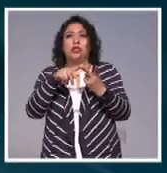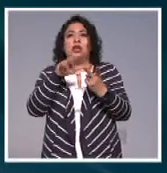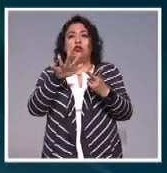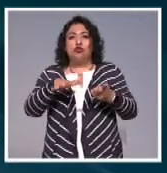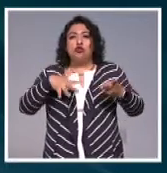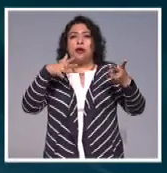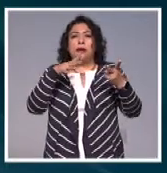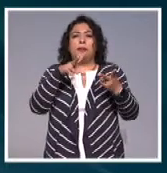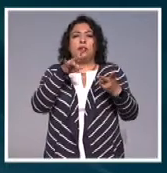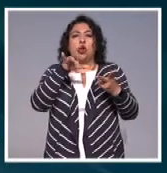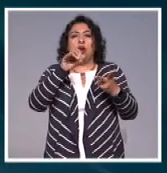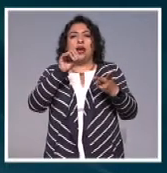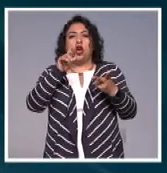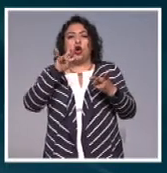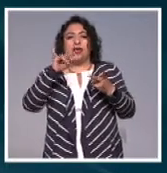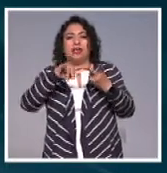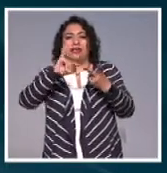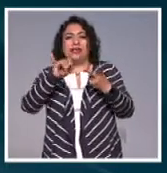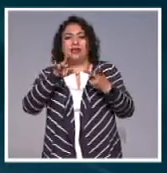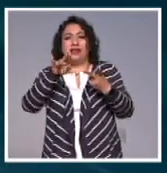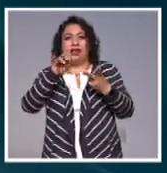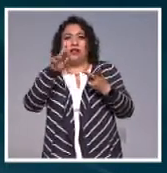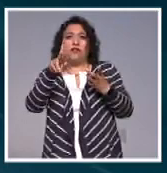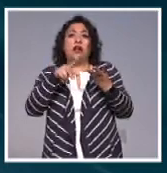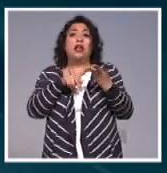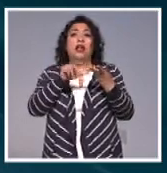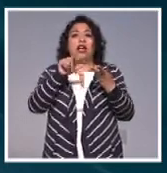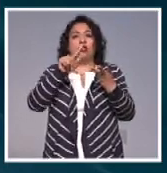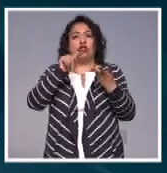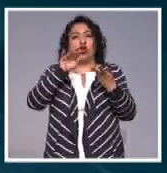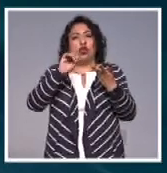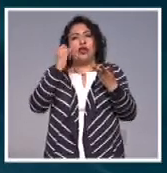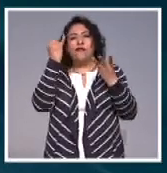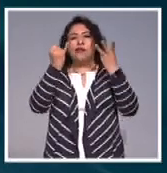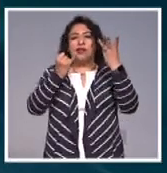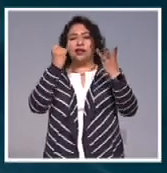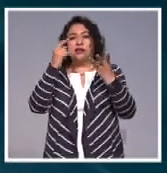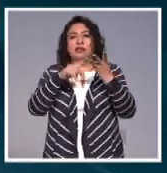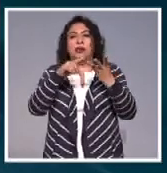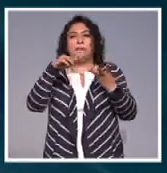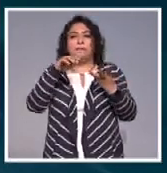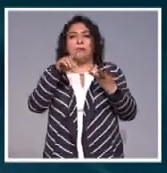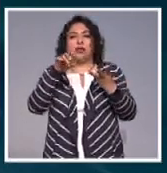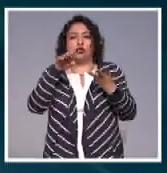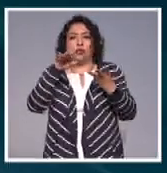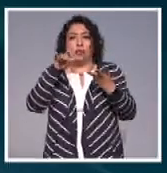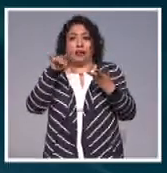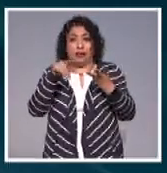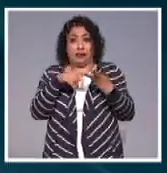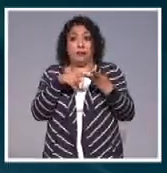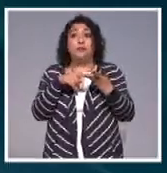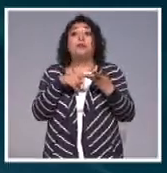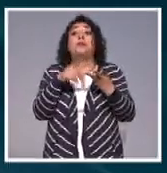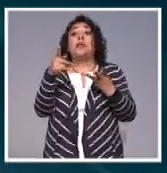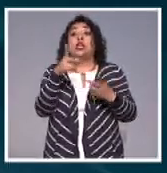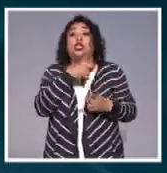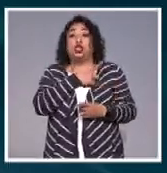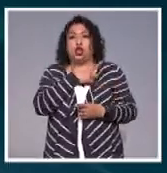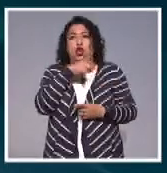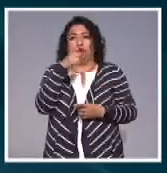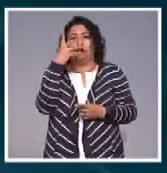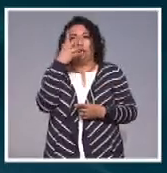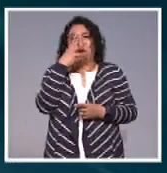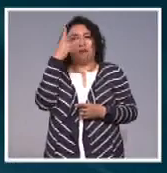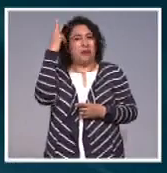Concierto para Viola y Orquesta de Jennifer Higdon y Antología de Fantasía Zoológica de Mason Bates. Solistas ensambles de